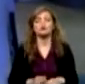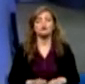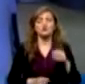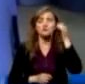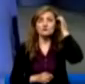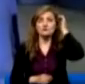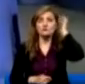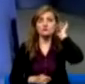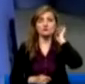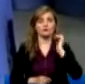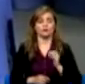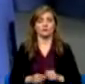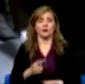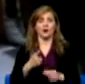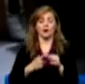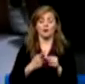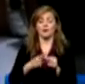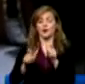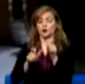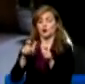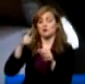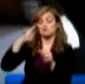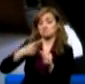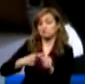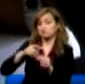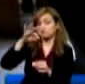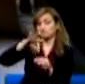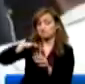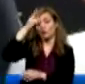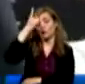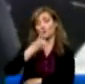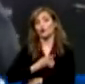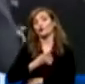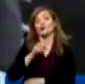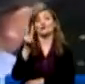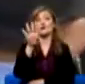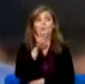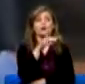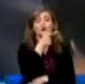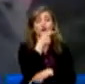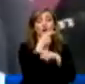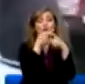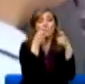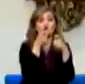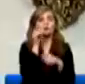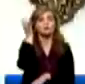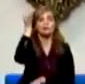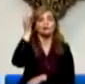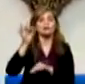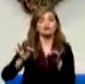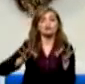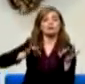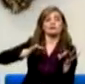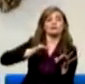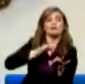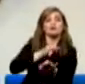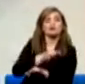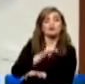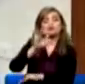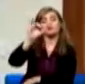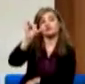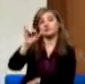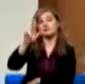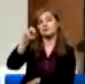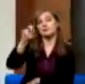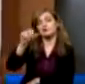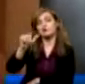Los quiteños ya tomaron su decisión en las elecciones del 24 de marzo y el sucesor de Mauricio Rodas en la alcaldía capitalina, según